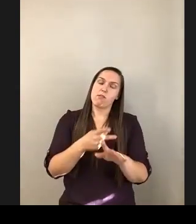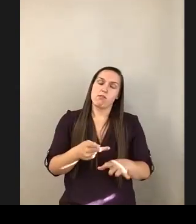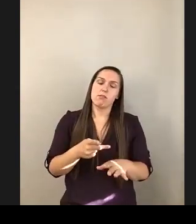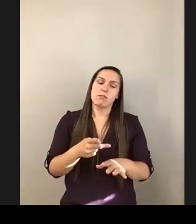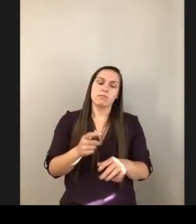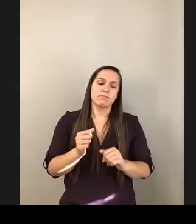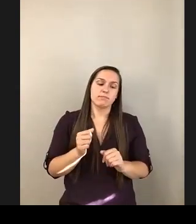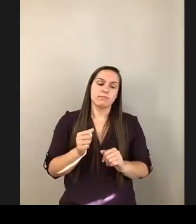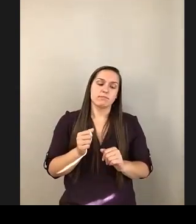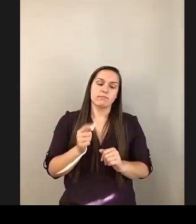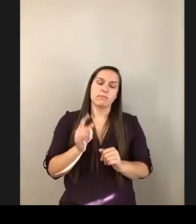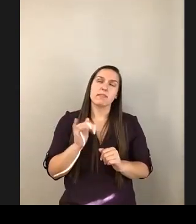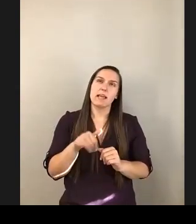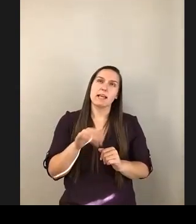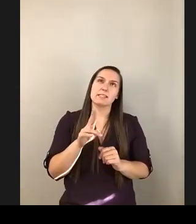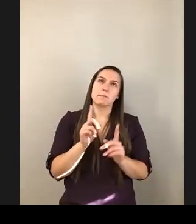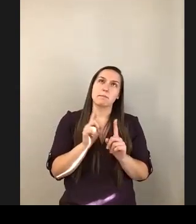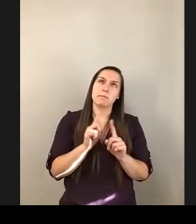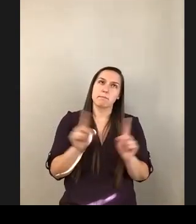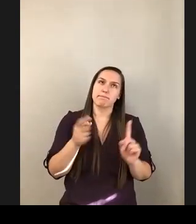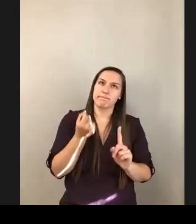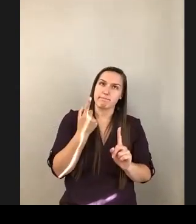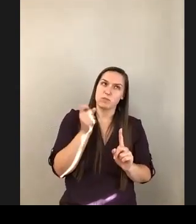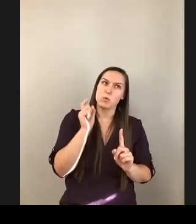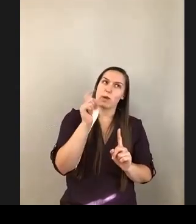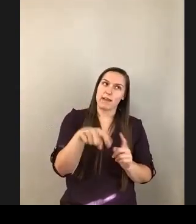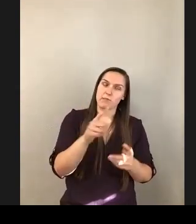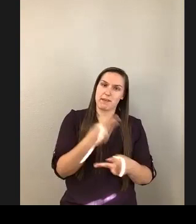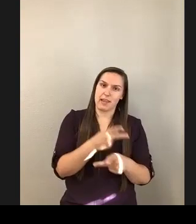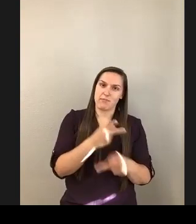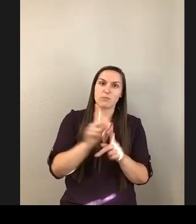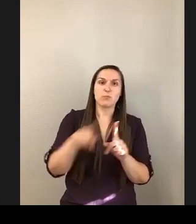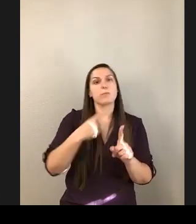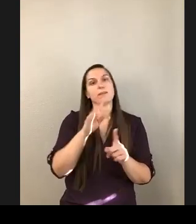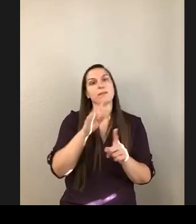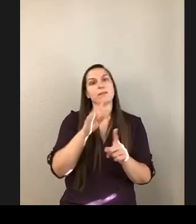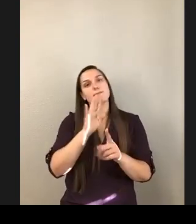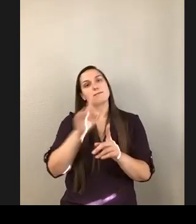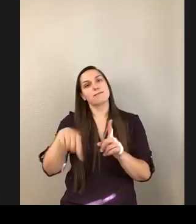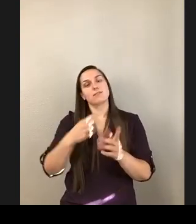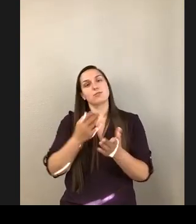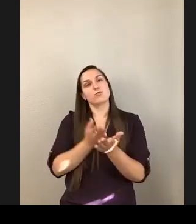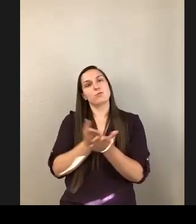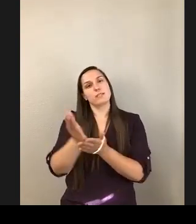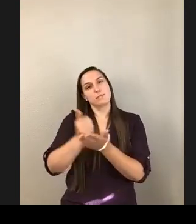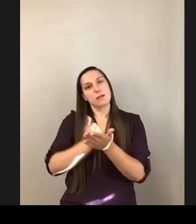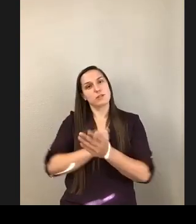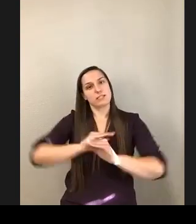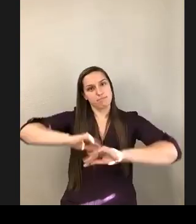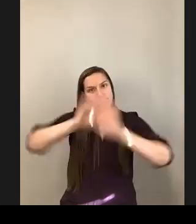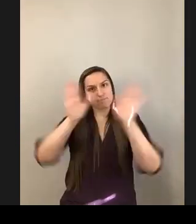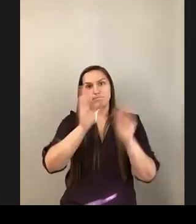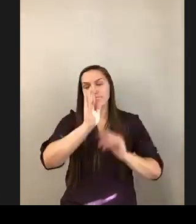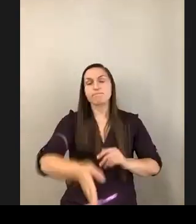mucho cuidado, pero tenemos que tener cuidado cuando hablamos de la transparencia